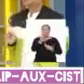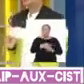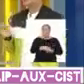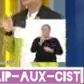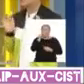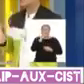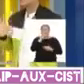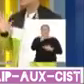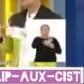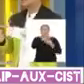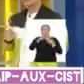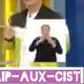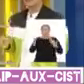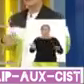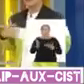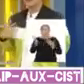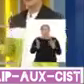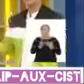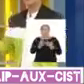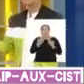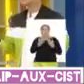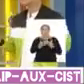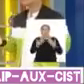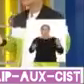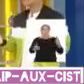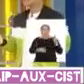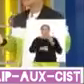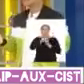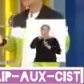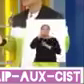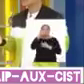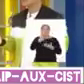Con esta profesión, impulsas obras de desarrollo para el campo.